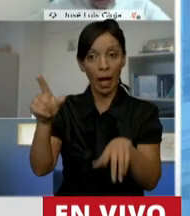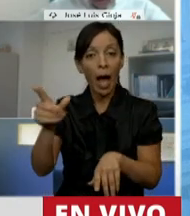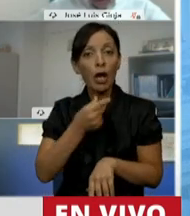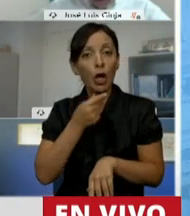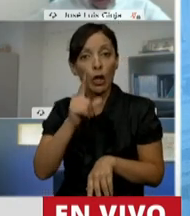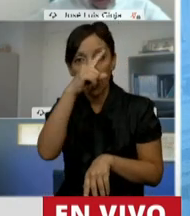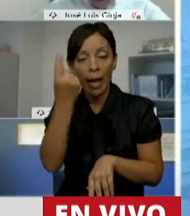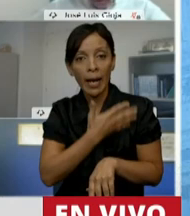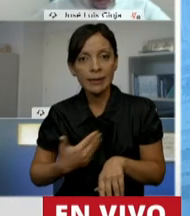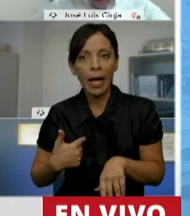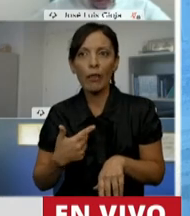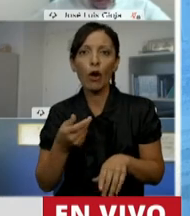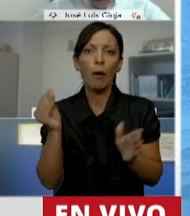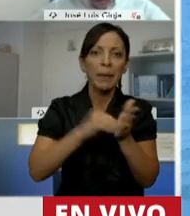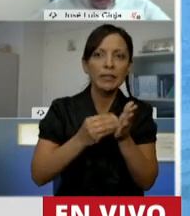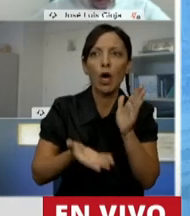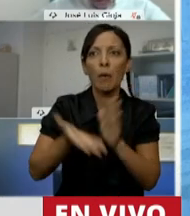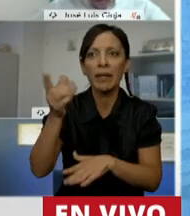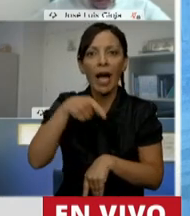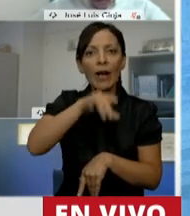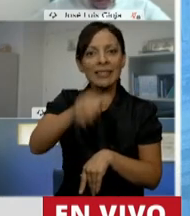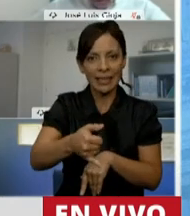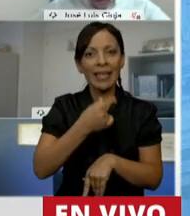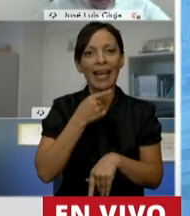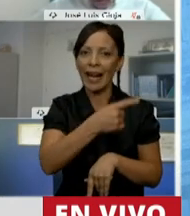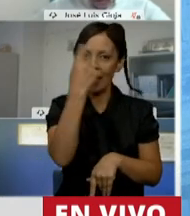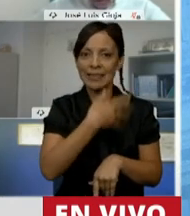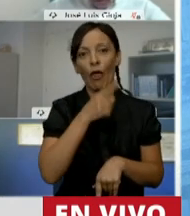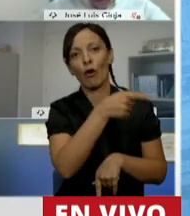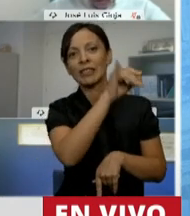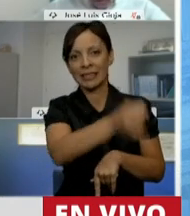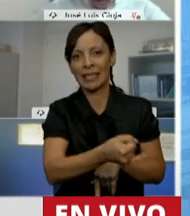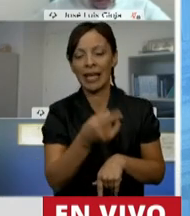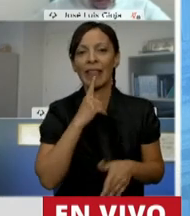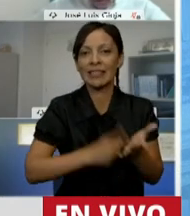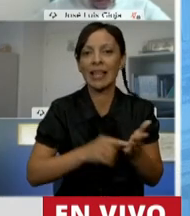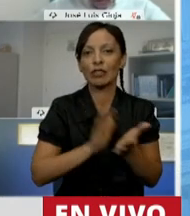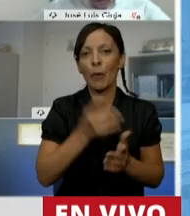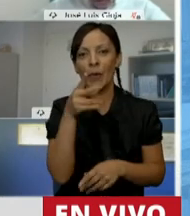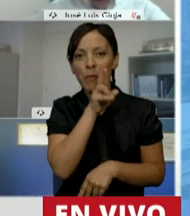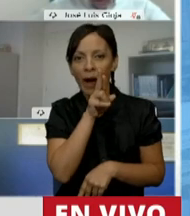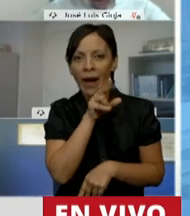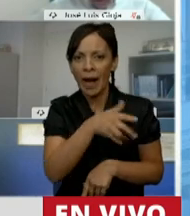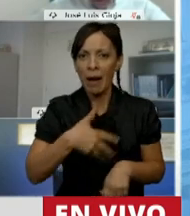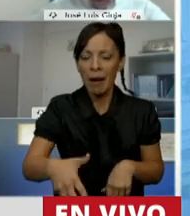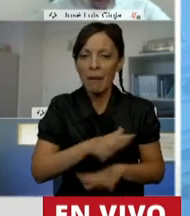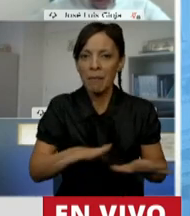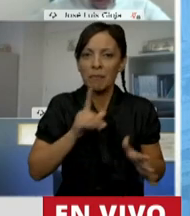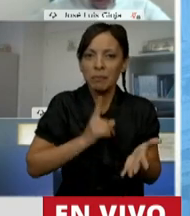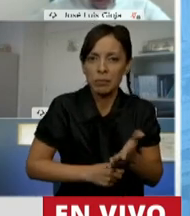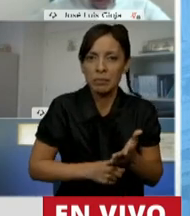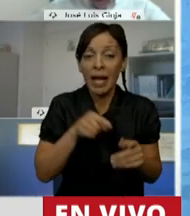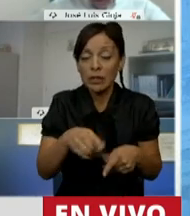para regular un precio estén dispuestos a aceptar la intervención estatal en el cuerpo de una mujer, una intervención que puede determinar toda su